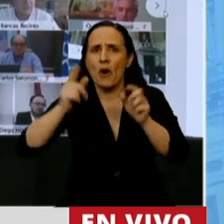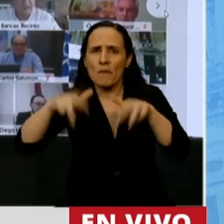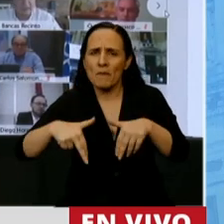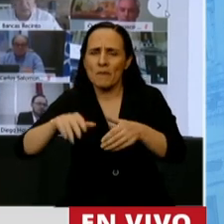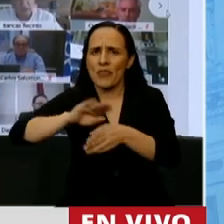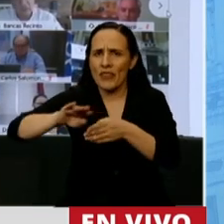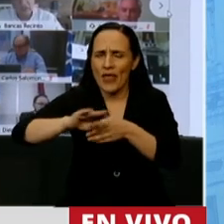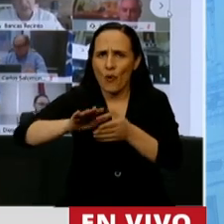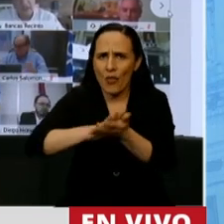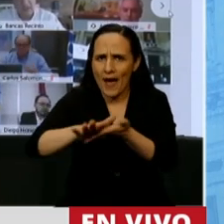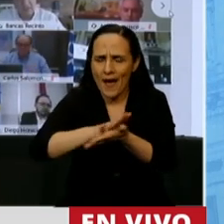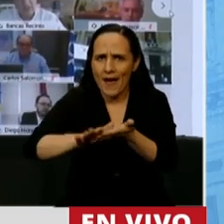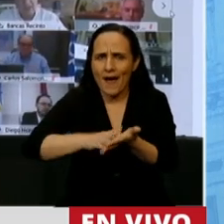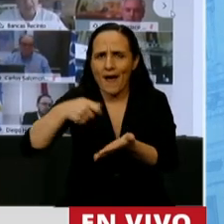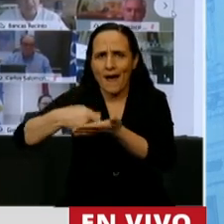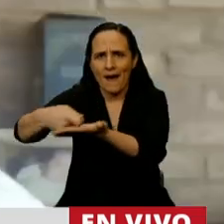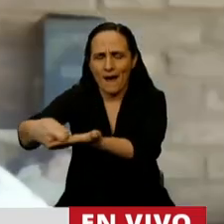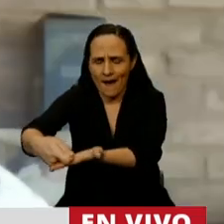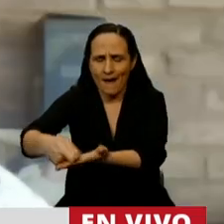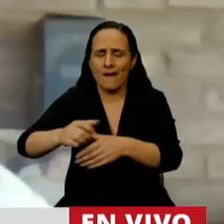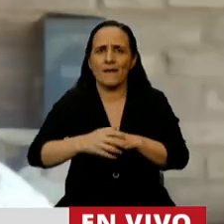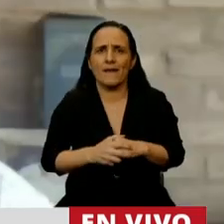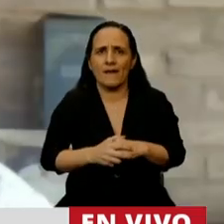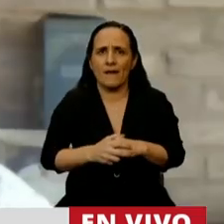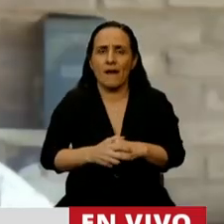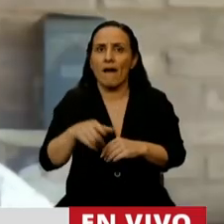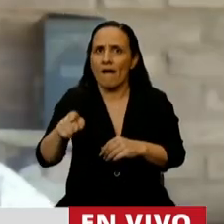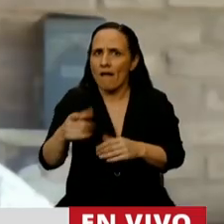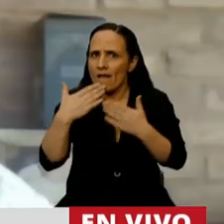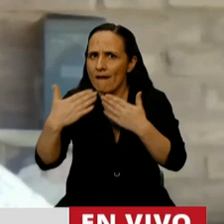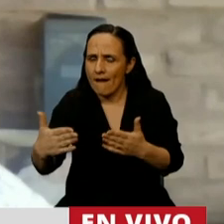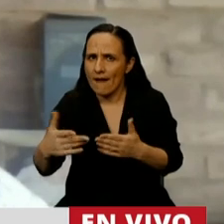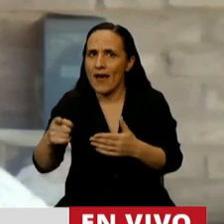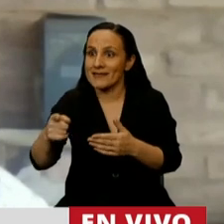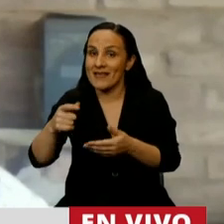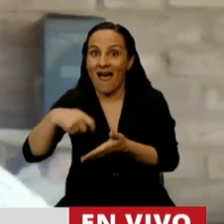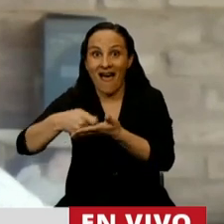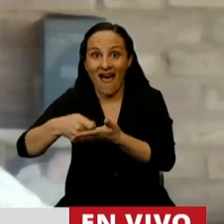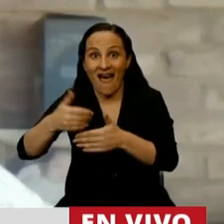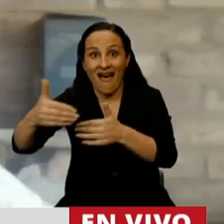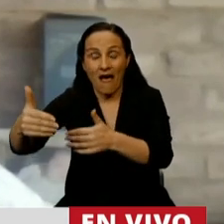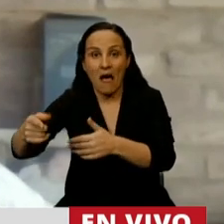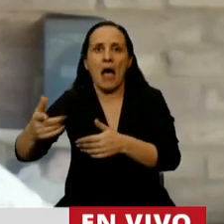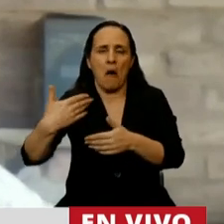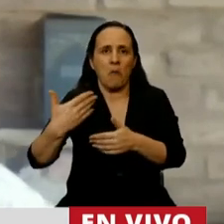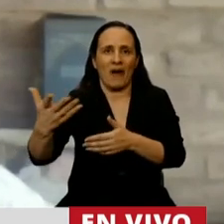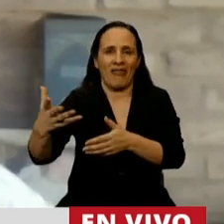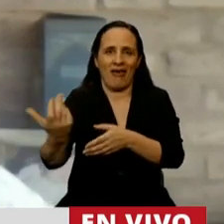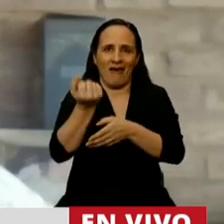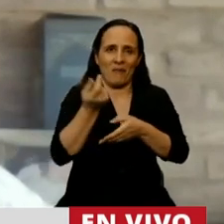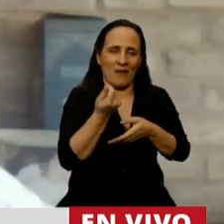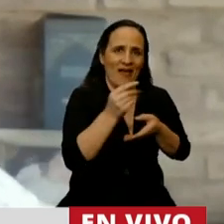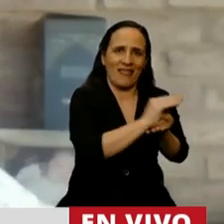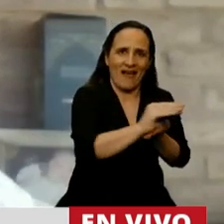de deuda que proyectan las mismas a mediano y largo plazo, permitiendo esto afectar recursos a la reactivación de la economía y mitigar el